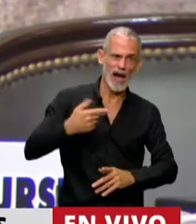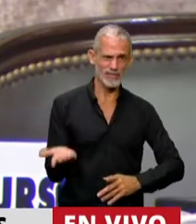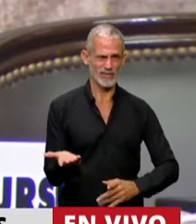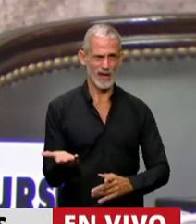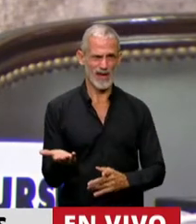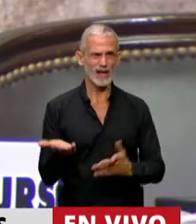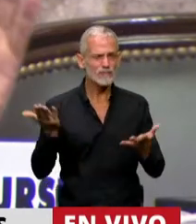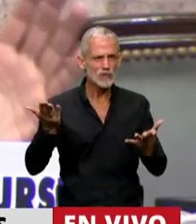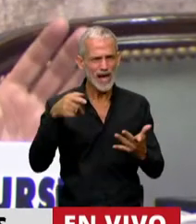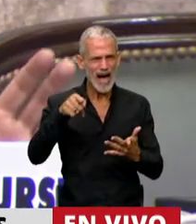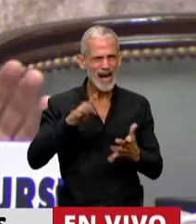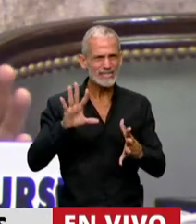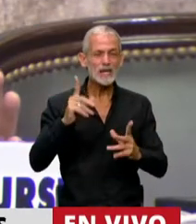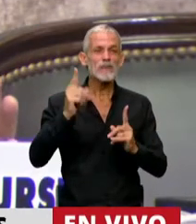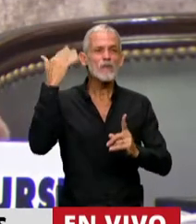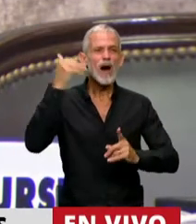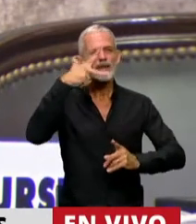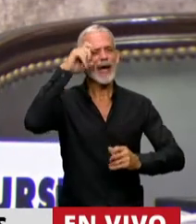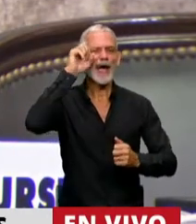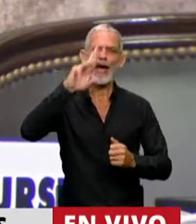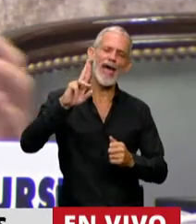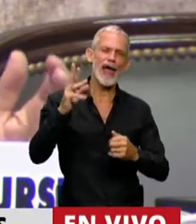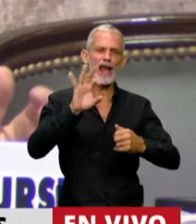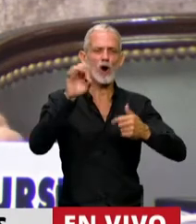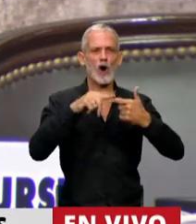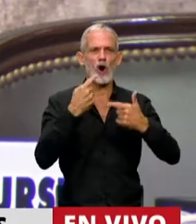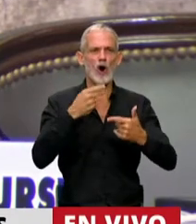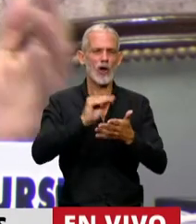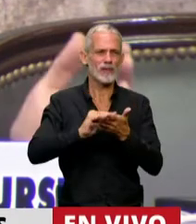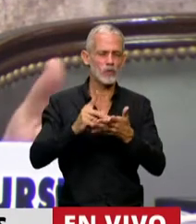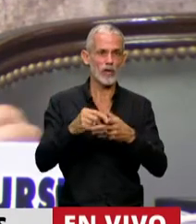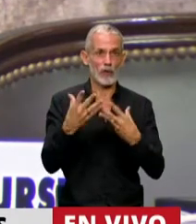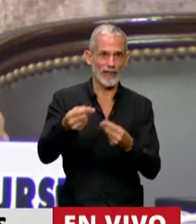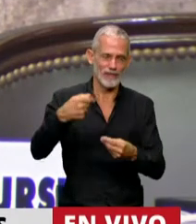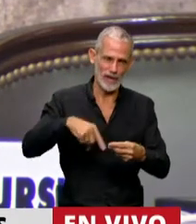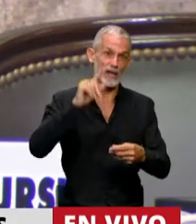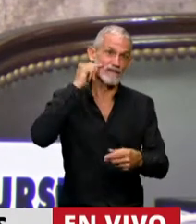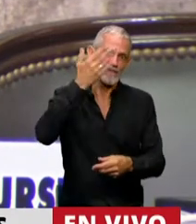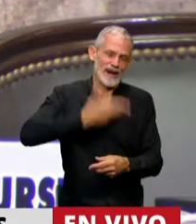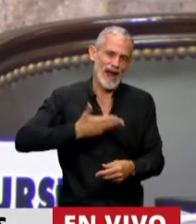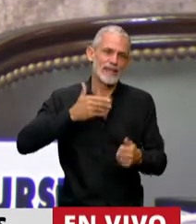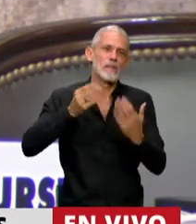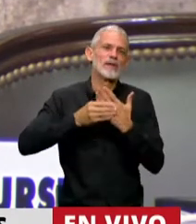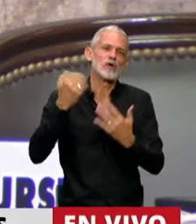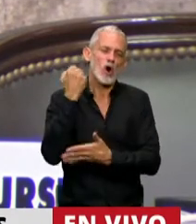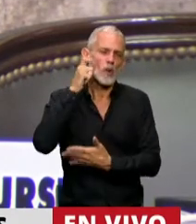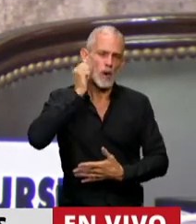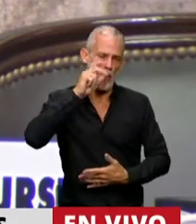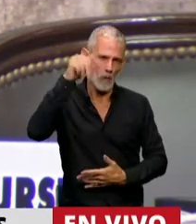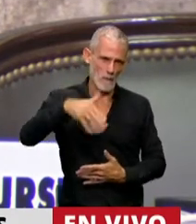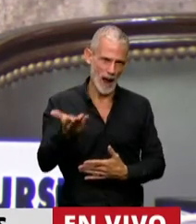Monetario Internacional. Entonces, lejos de lo que decía Carlos Heller y los que defienden este proyecto, por supuesto Alberto Fernández Guzmán, de